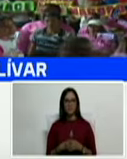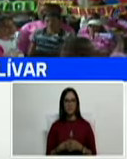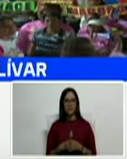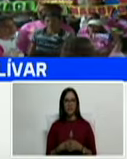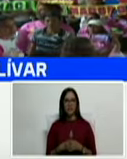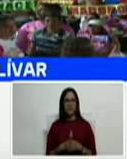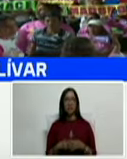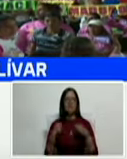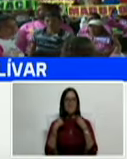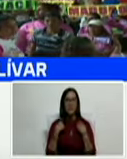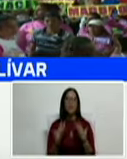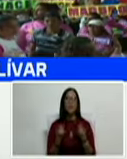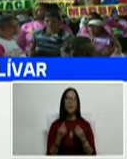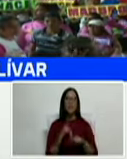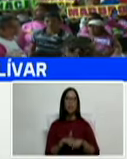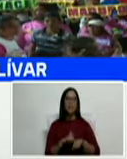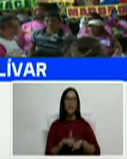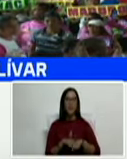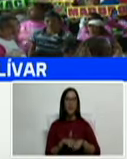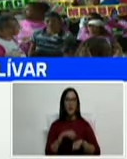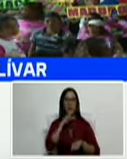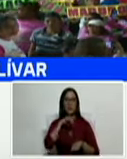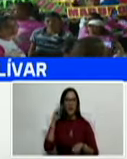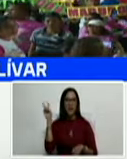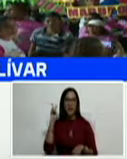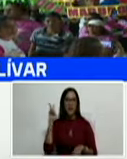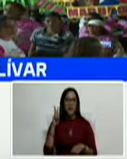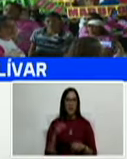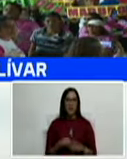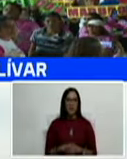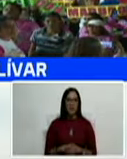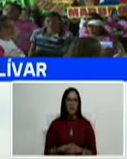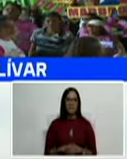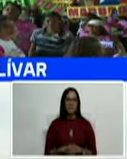Se perdió mucho tiempo en la historia de Venezuela.